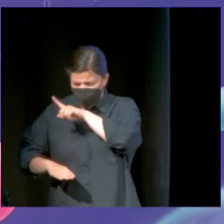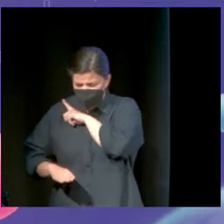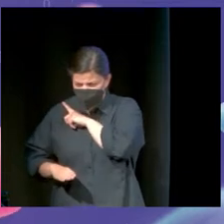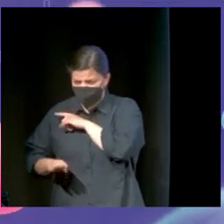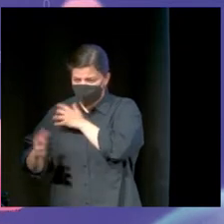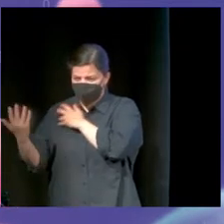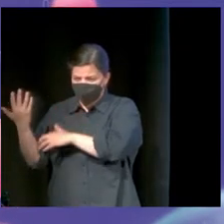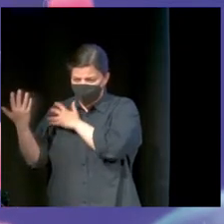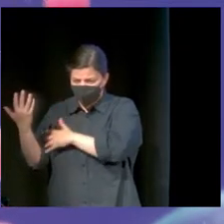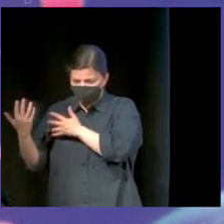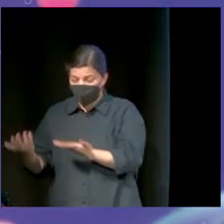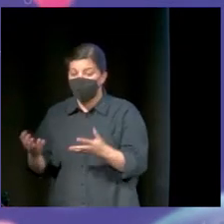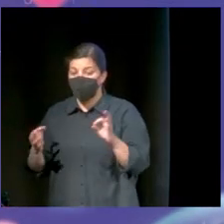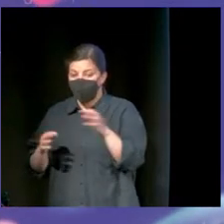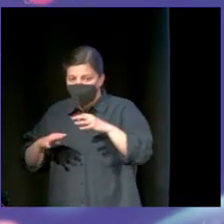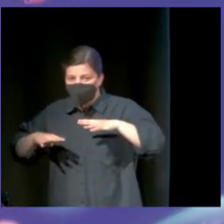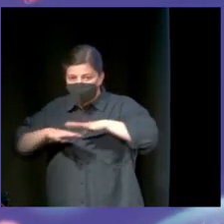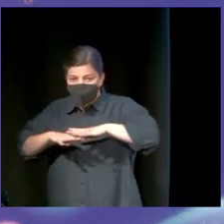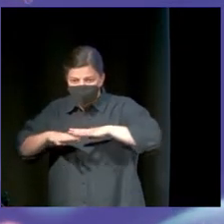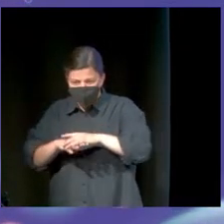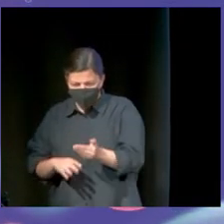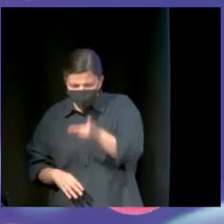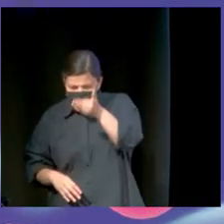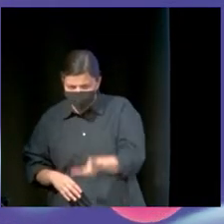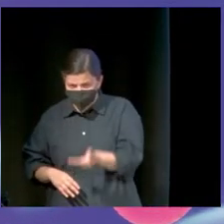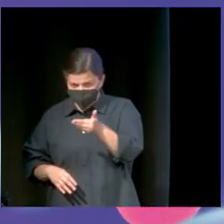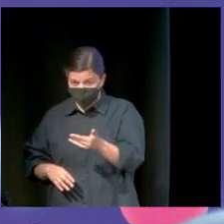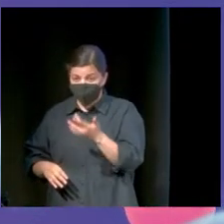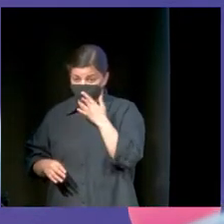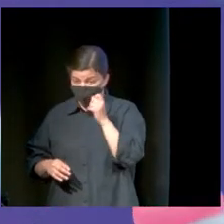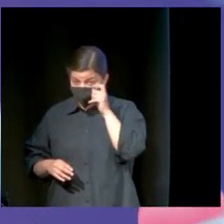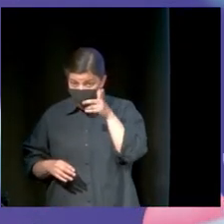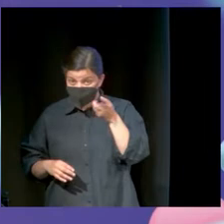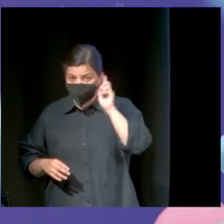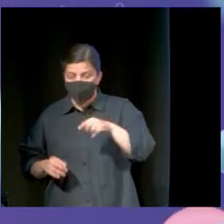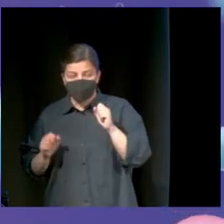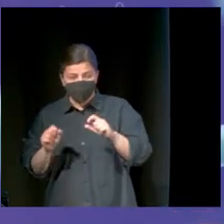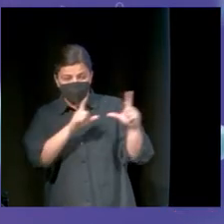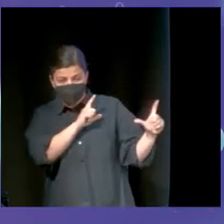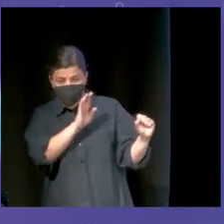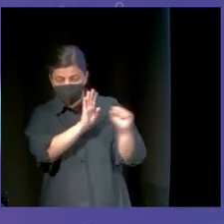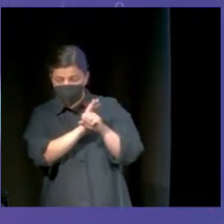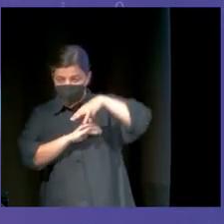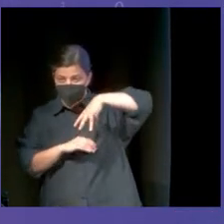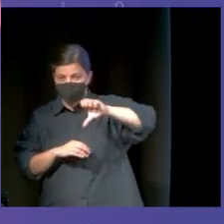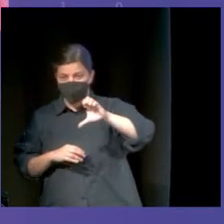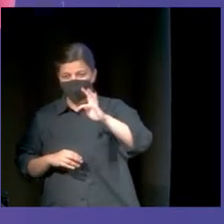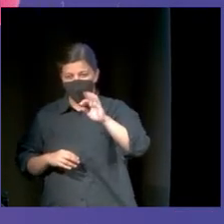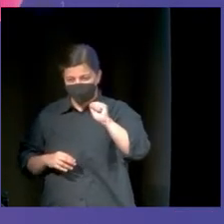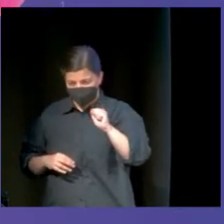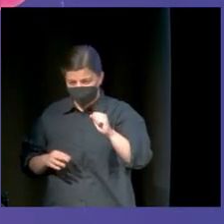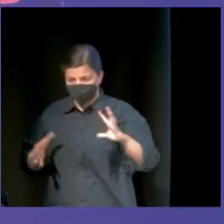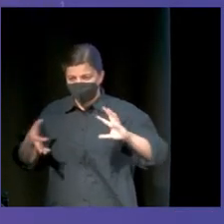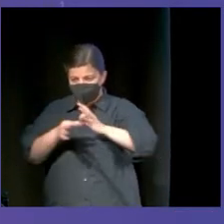unas capacidades de red muy importantes si os dais cuenta haya puesto el logo de meta no el antiguo facebook